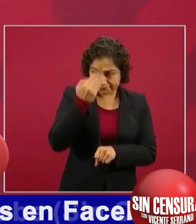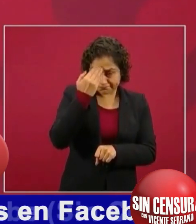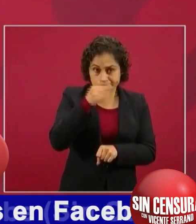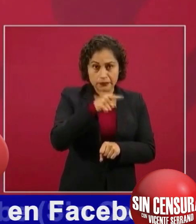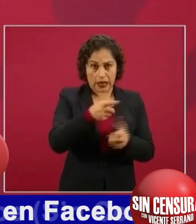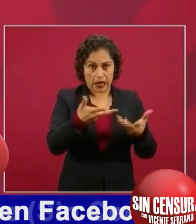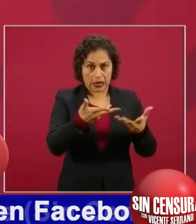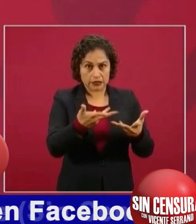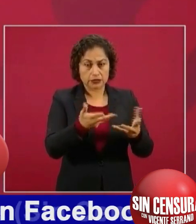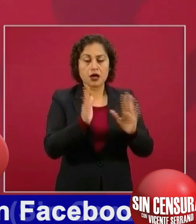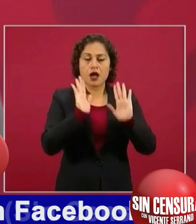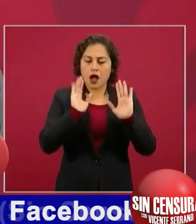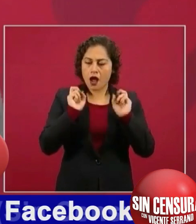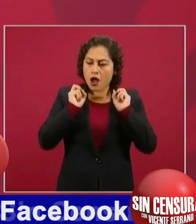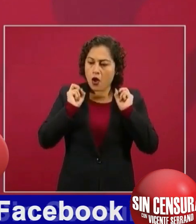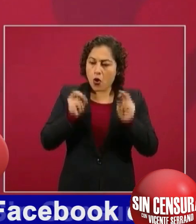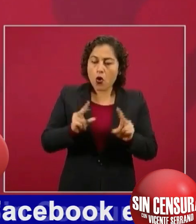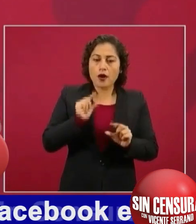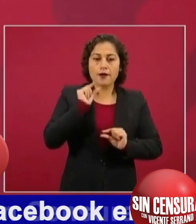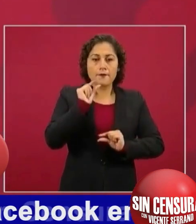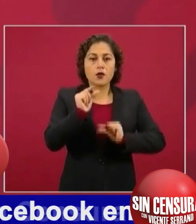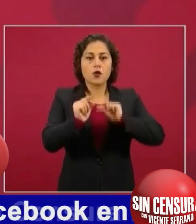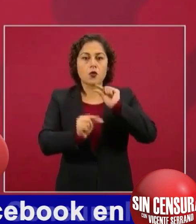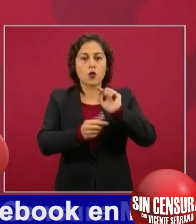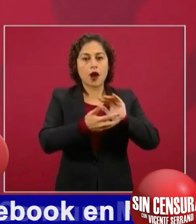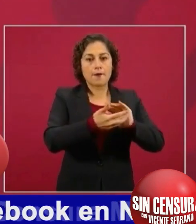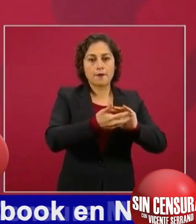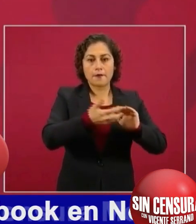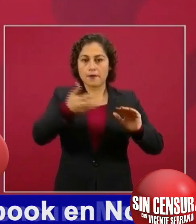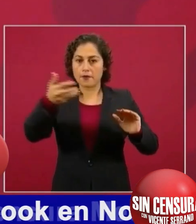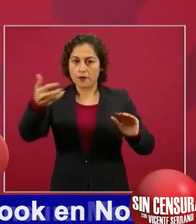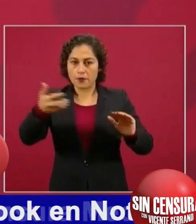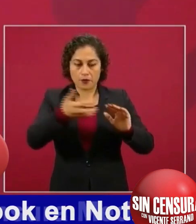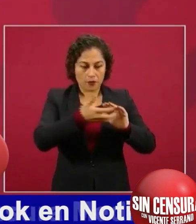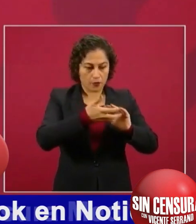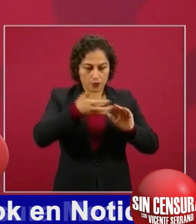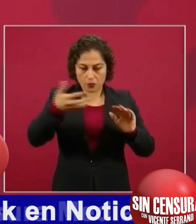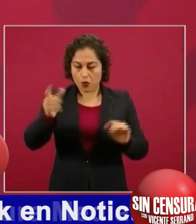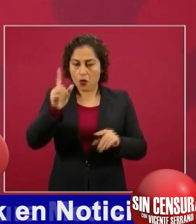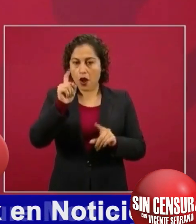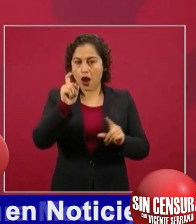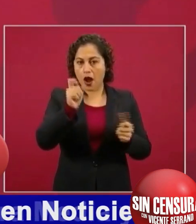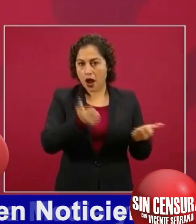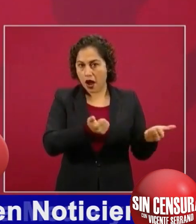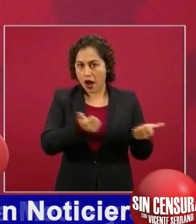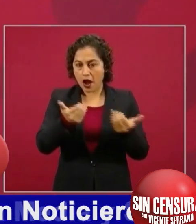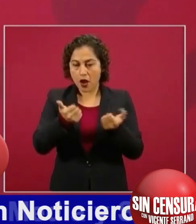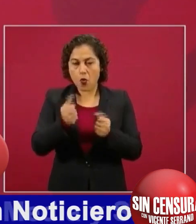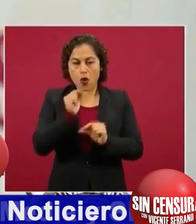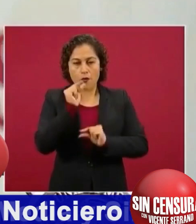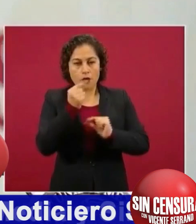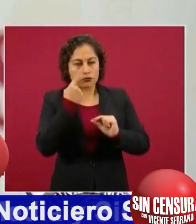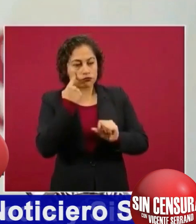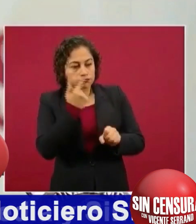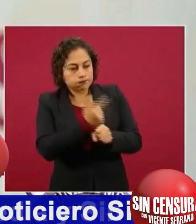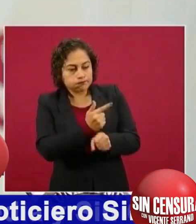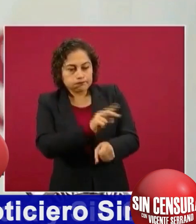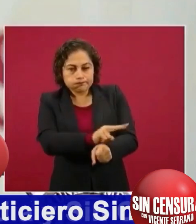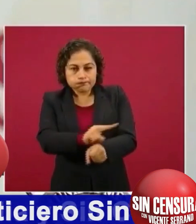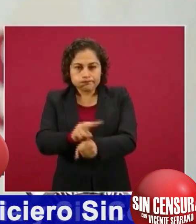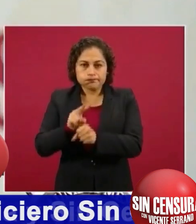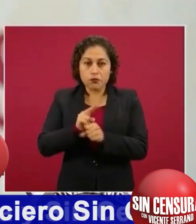poco, para ir viendo el comportamiento de la precipitación, de lo que estaba lloviendo, de lo que